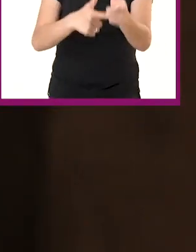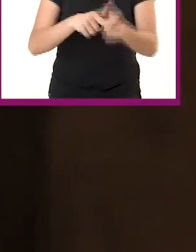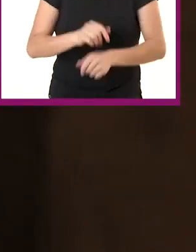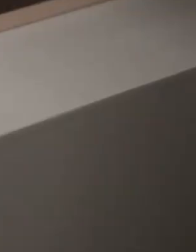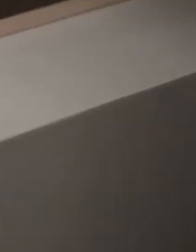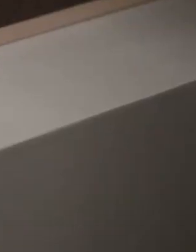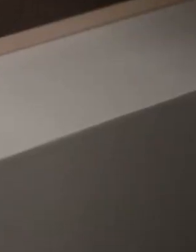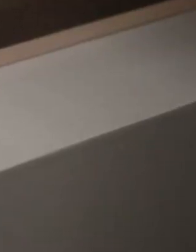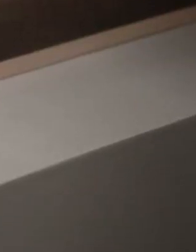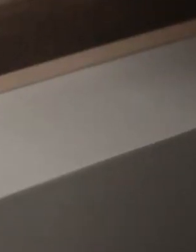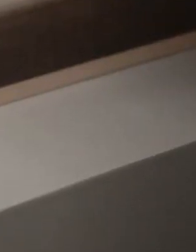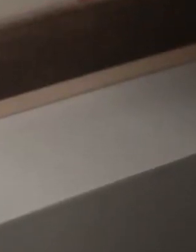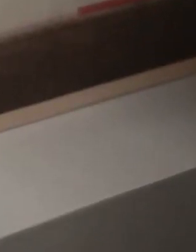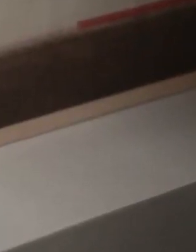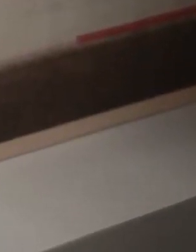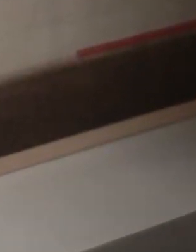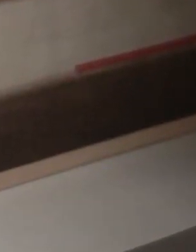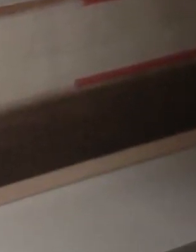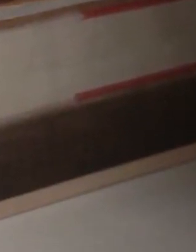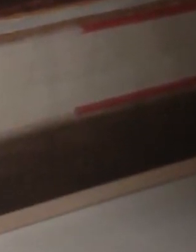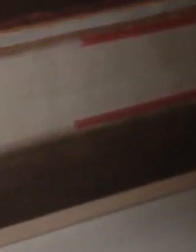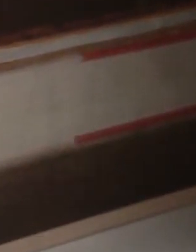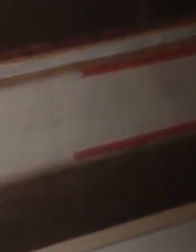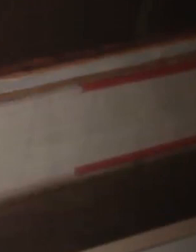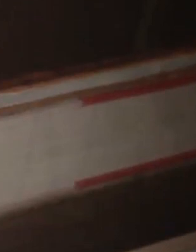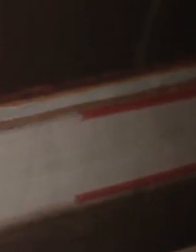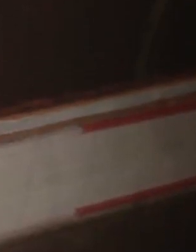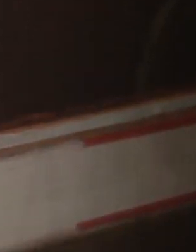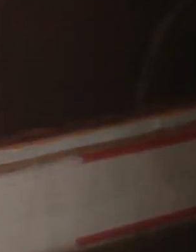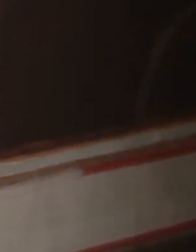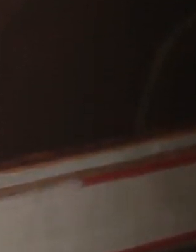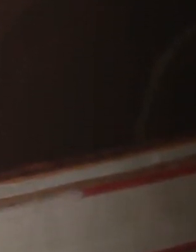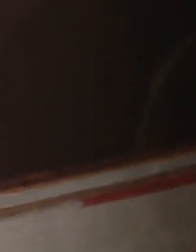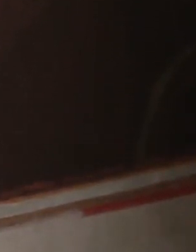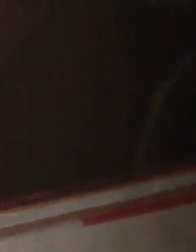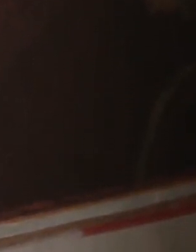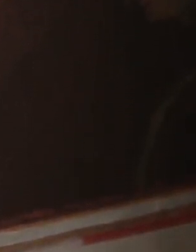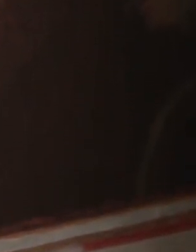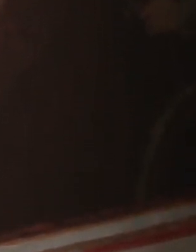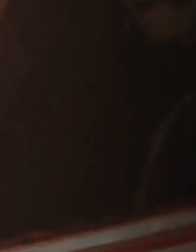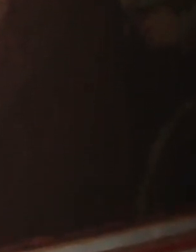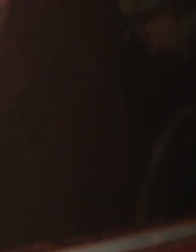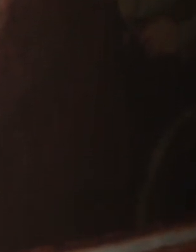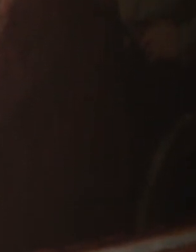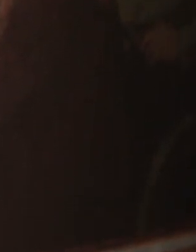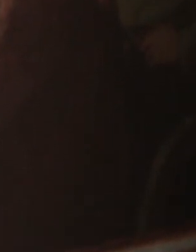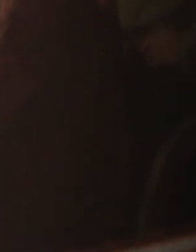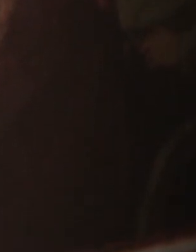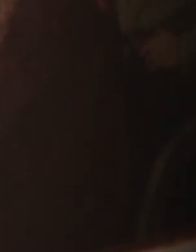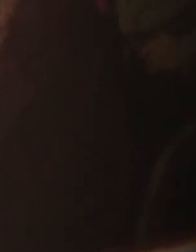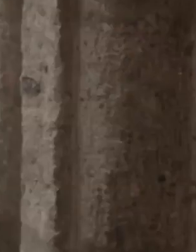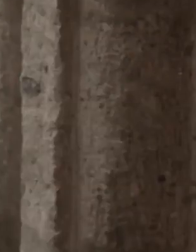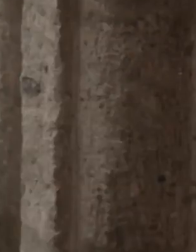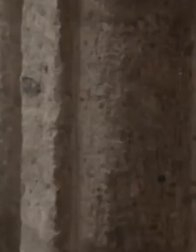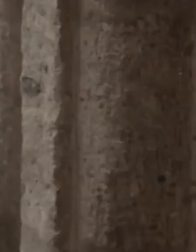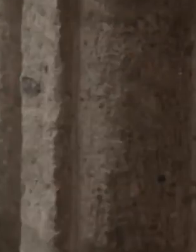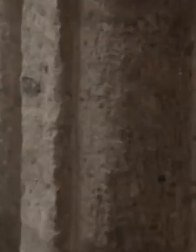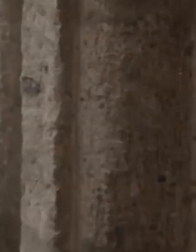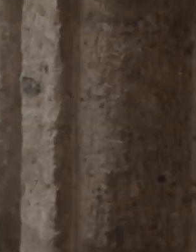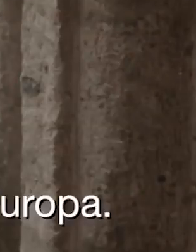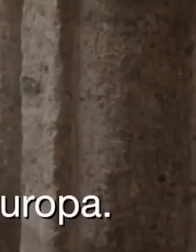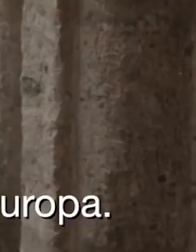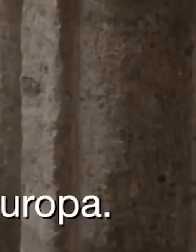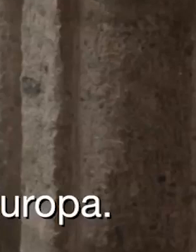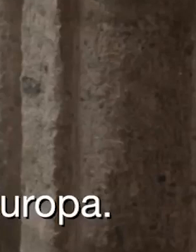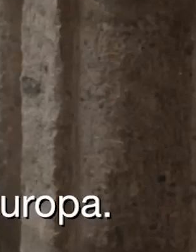obra sin par. By now we have approximately 850 paintings. And mostly they're in the museums. And that's why